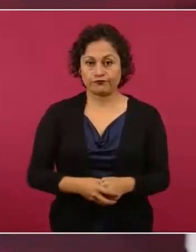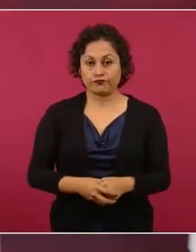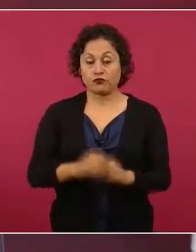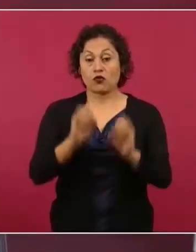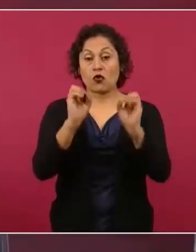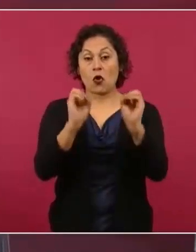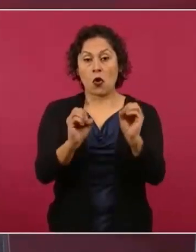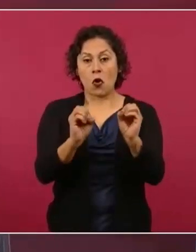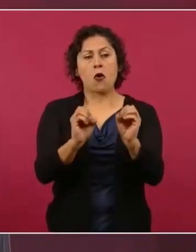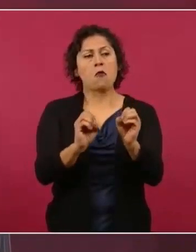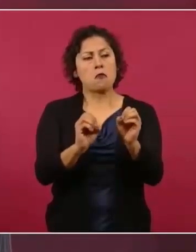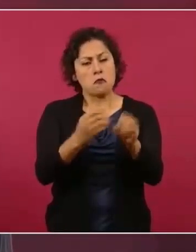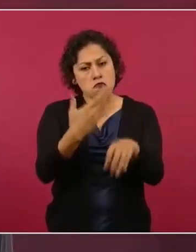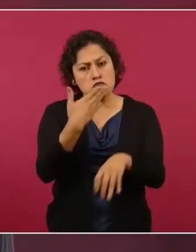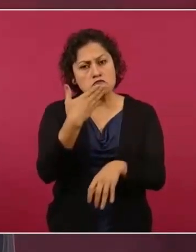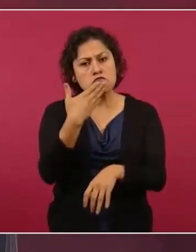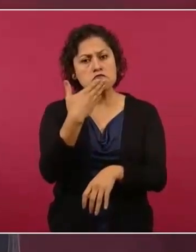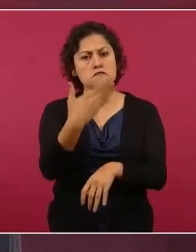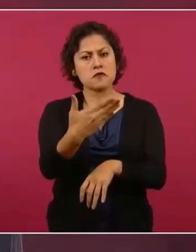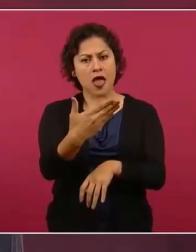sanos,